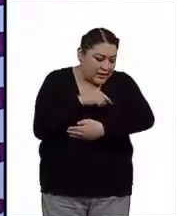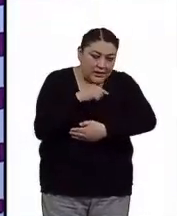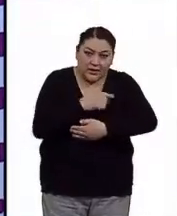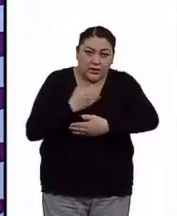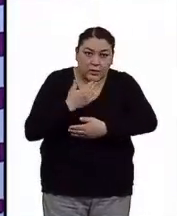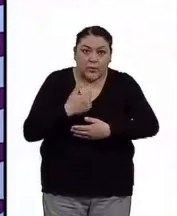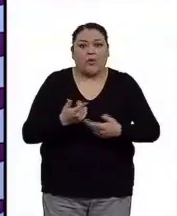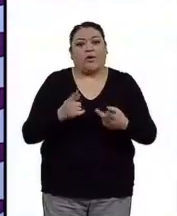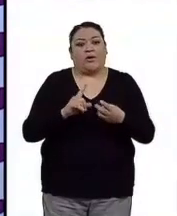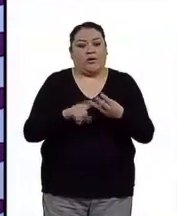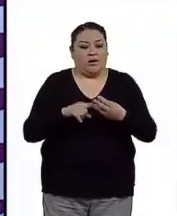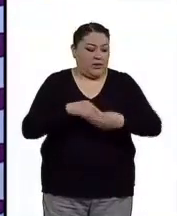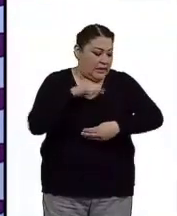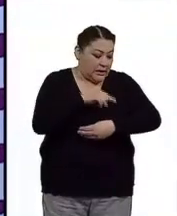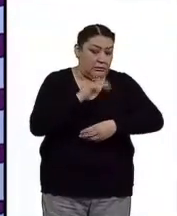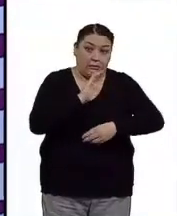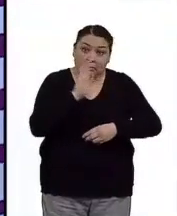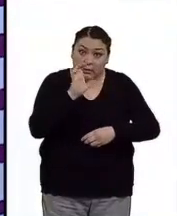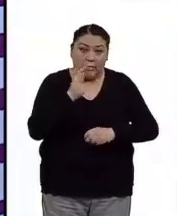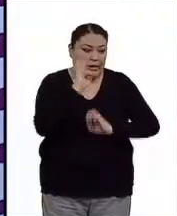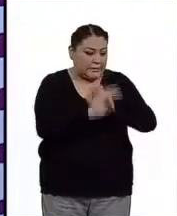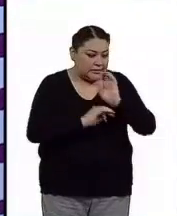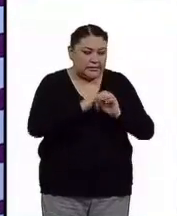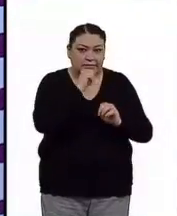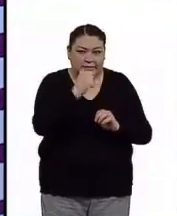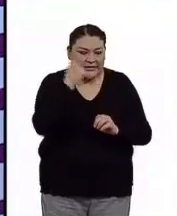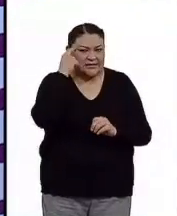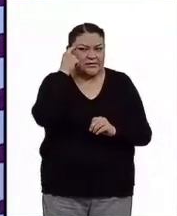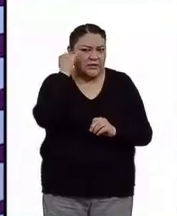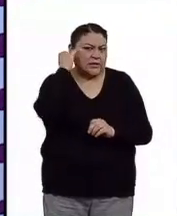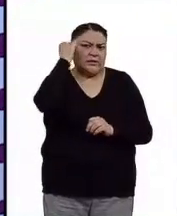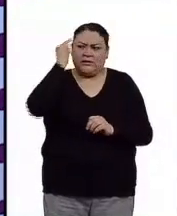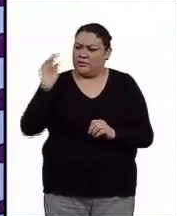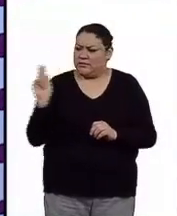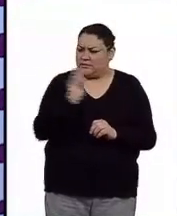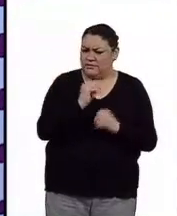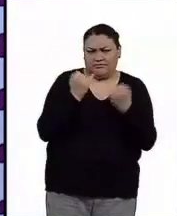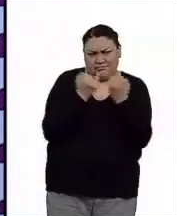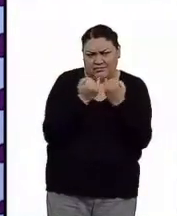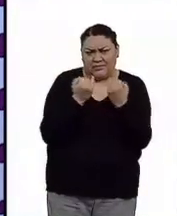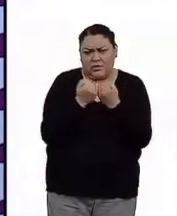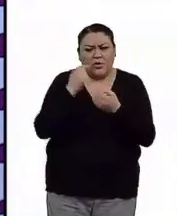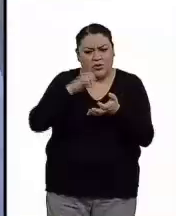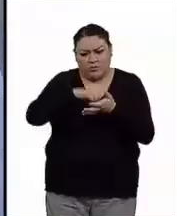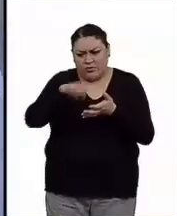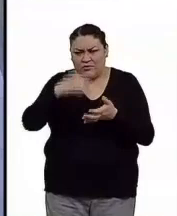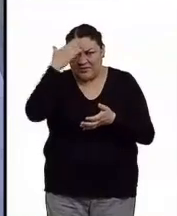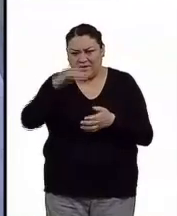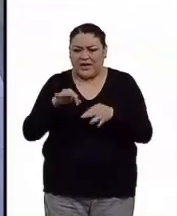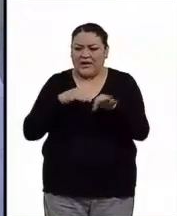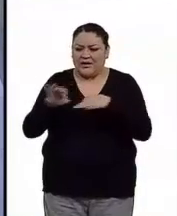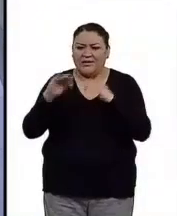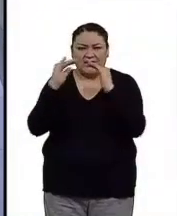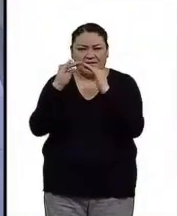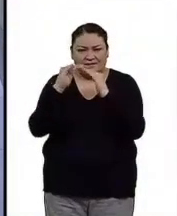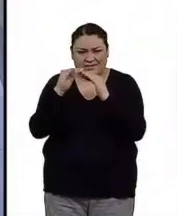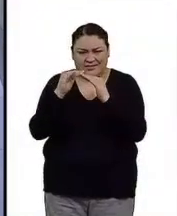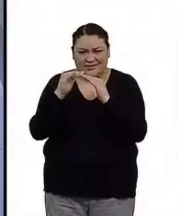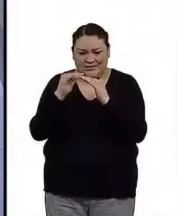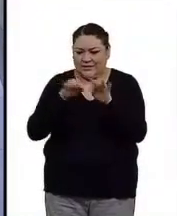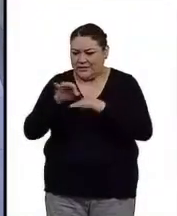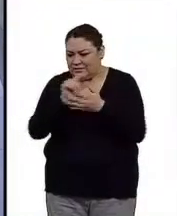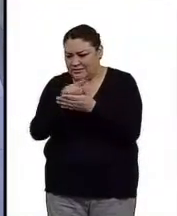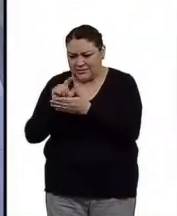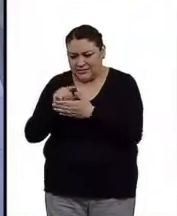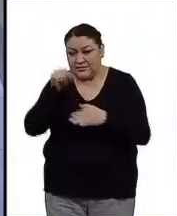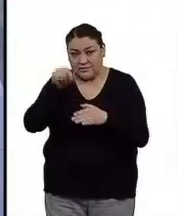va a tener atención médica para su hijo. Entonces, establecer a lo mejor, digo, ya tuvimos muchos avances, por ejemplo, en el trabajo doméstico, ¿no? Reconocer, ¿no?,